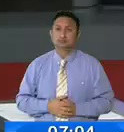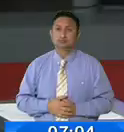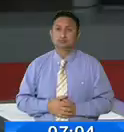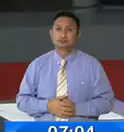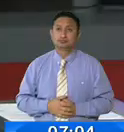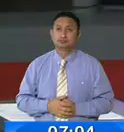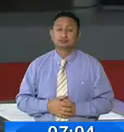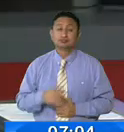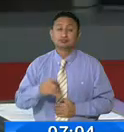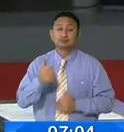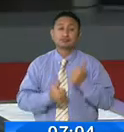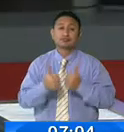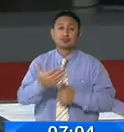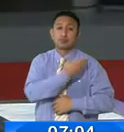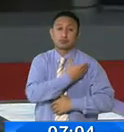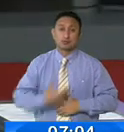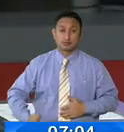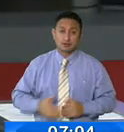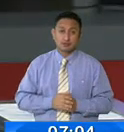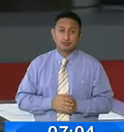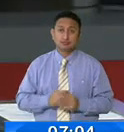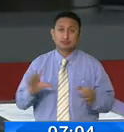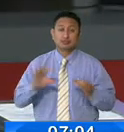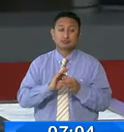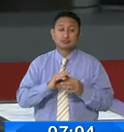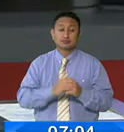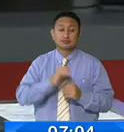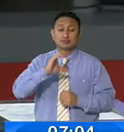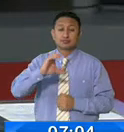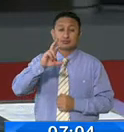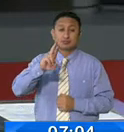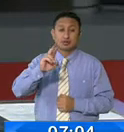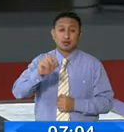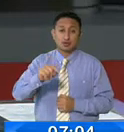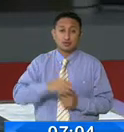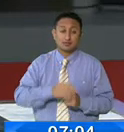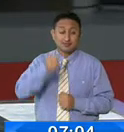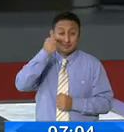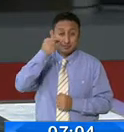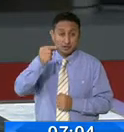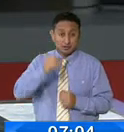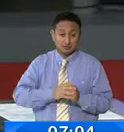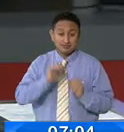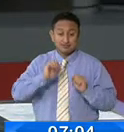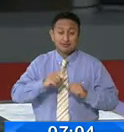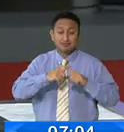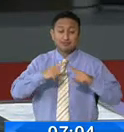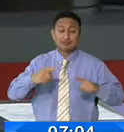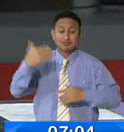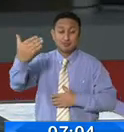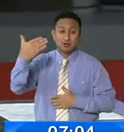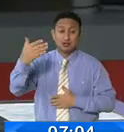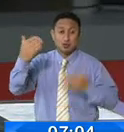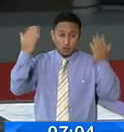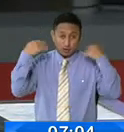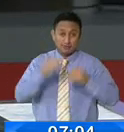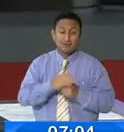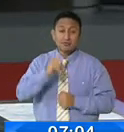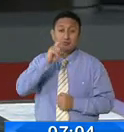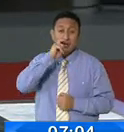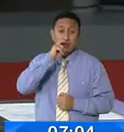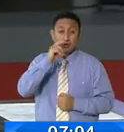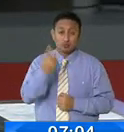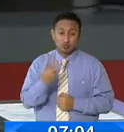El candidato a la presidencia de la Alianza Creo Partido Social Cristiano, Guillermo Lasso, y el exalcalde de Guayaquil, Jaime Nebot,